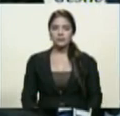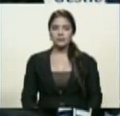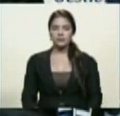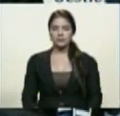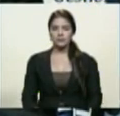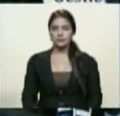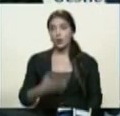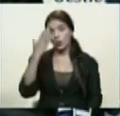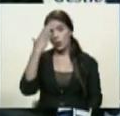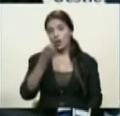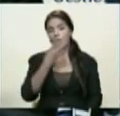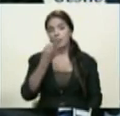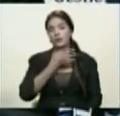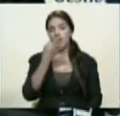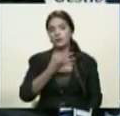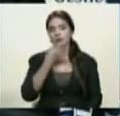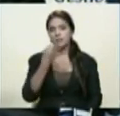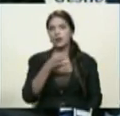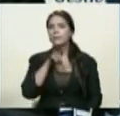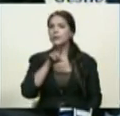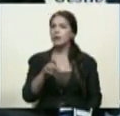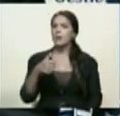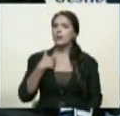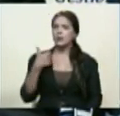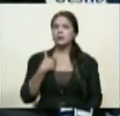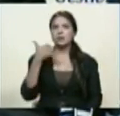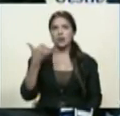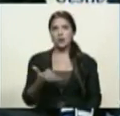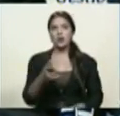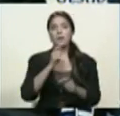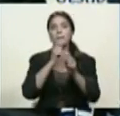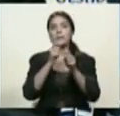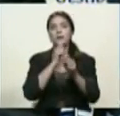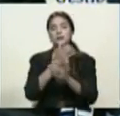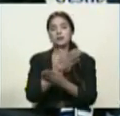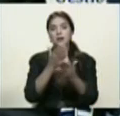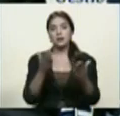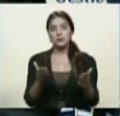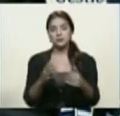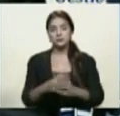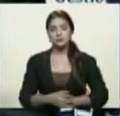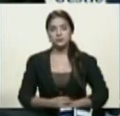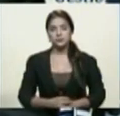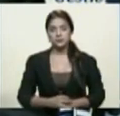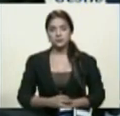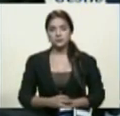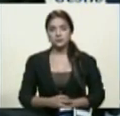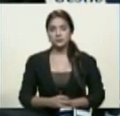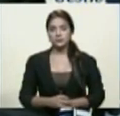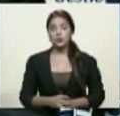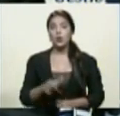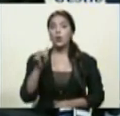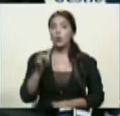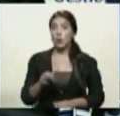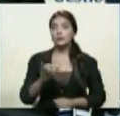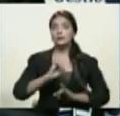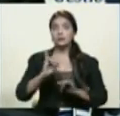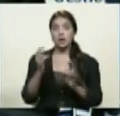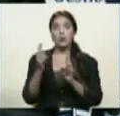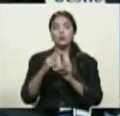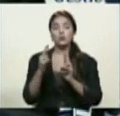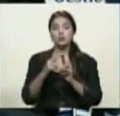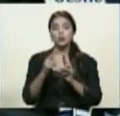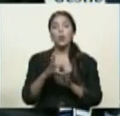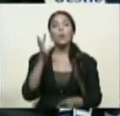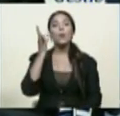hola buenas tardes bueno quisiera aprovechar esta rueda de prensa y es que precisamente el día de hoy se conoció que la